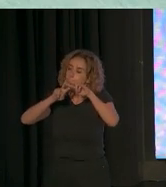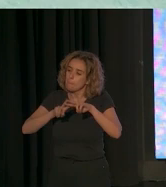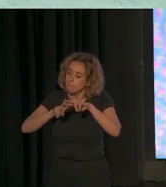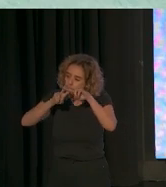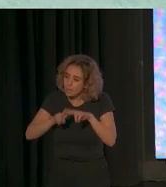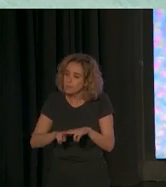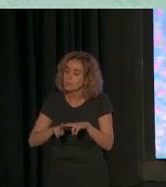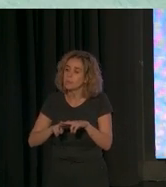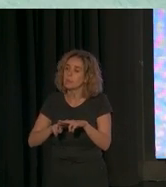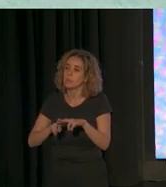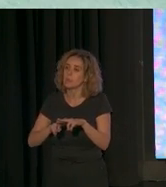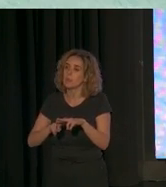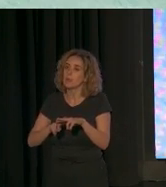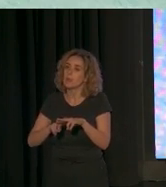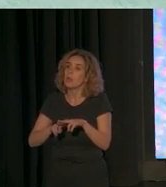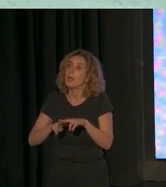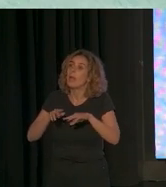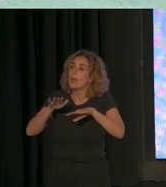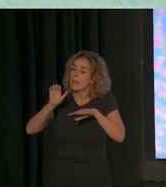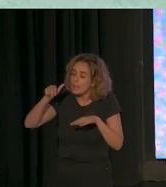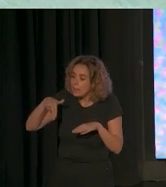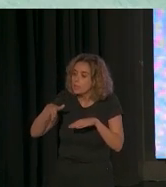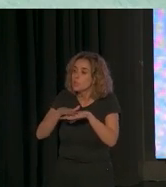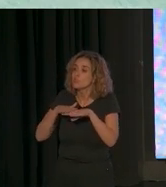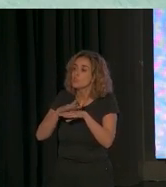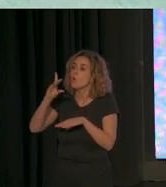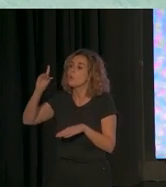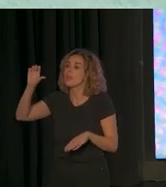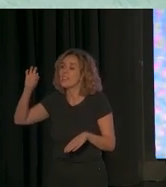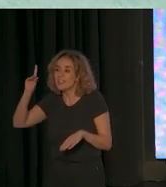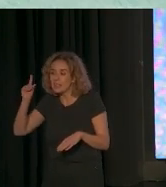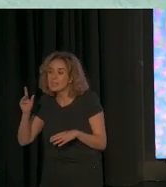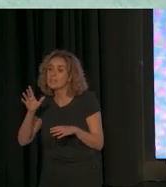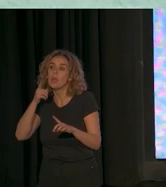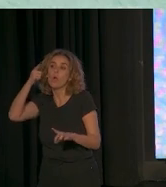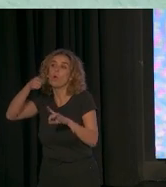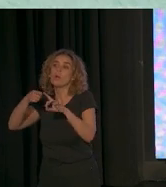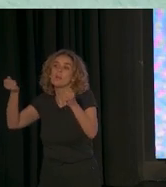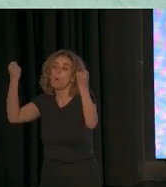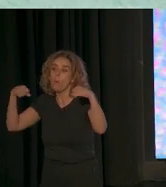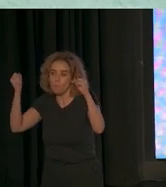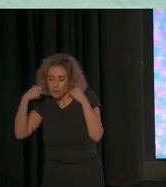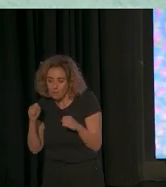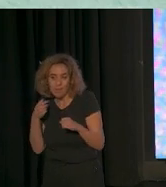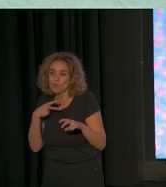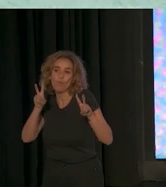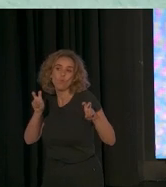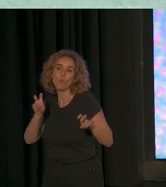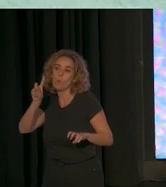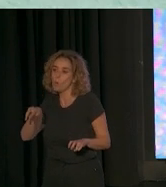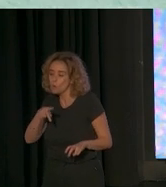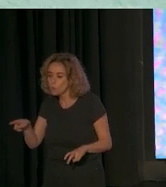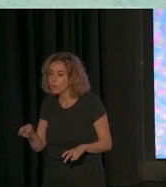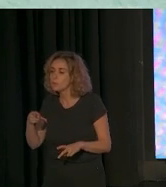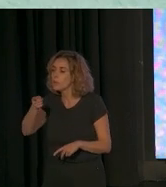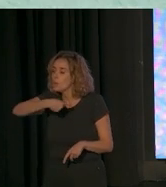en, sobre, desde y para la práctica. Eso ya lo decía Sean en los años 80, no es novedad. Que es lo que además